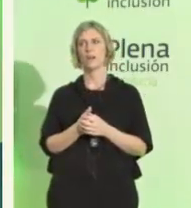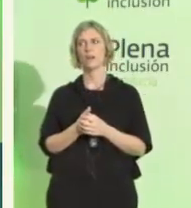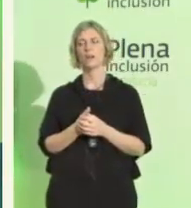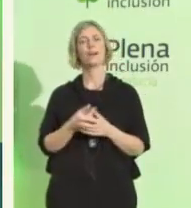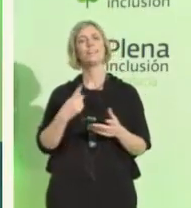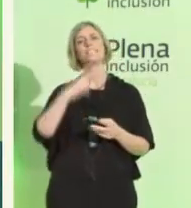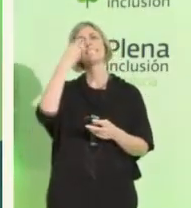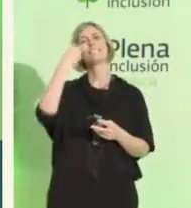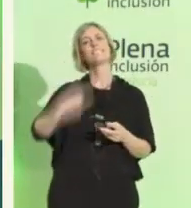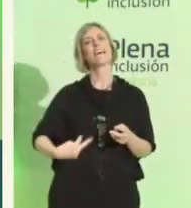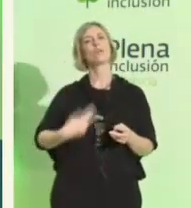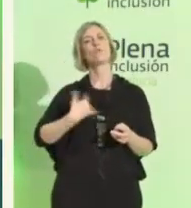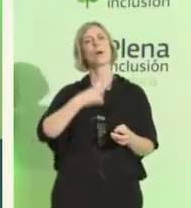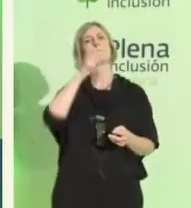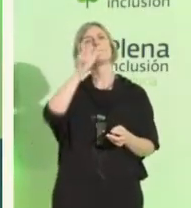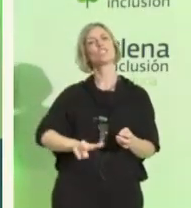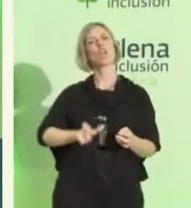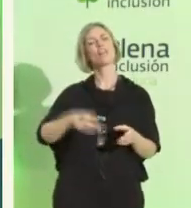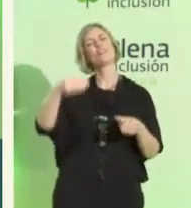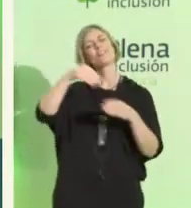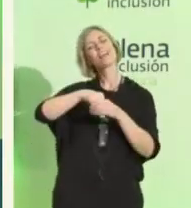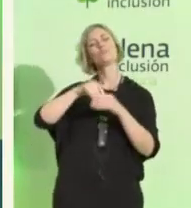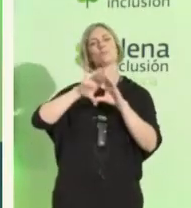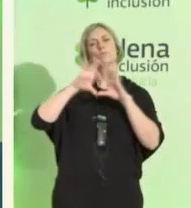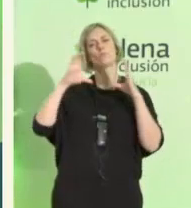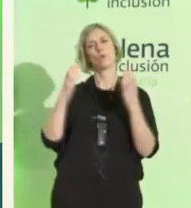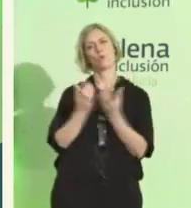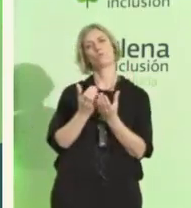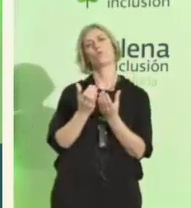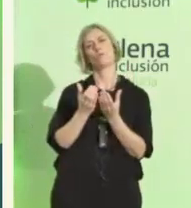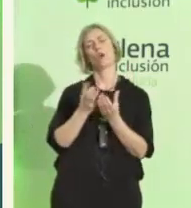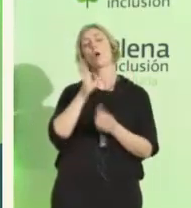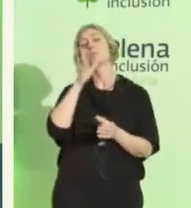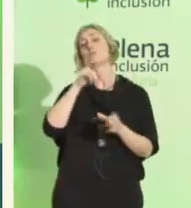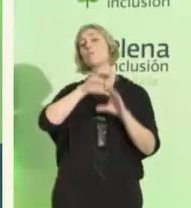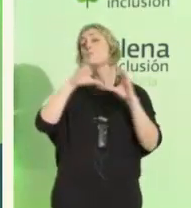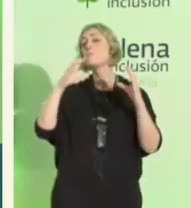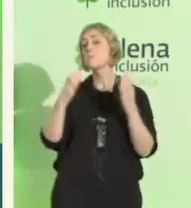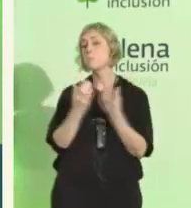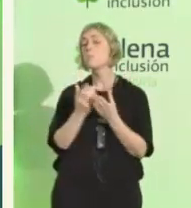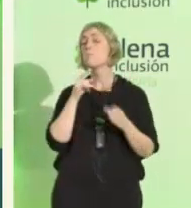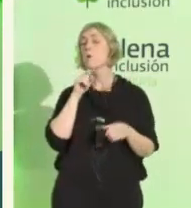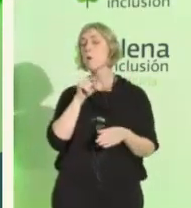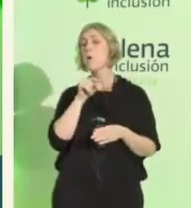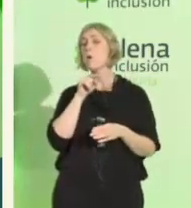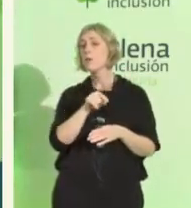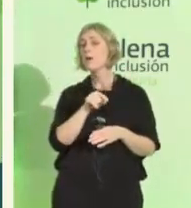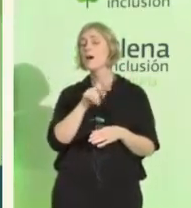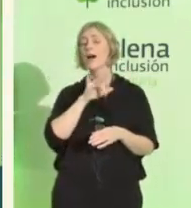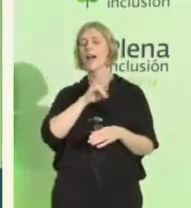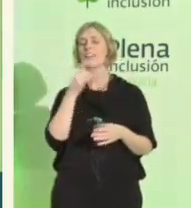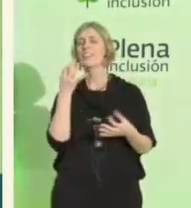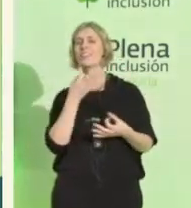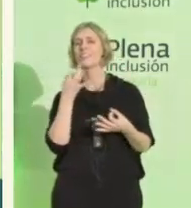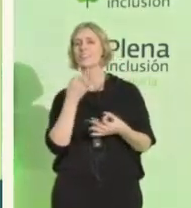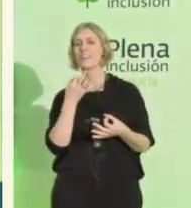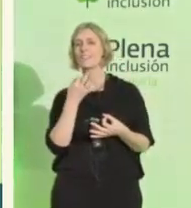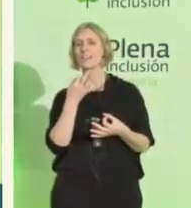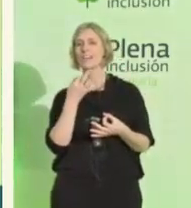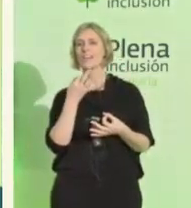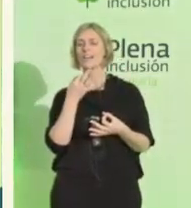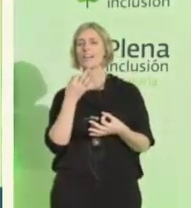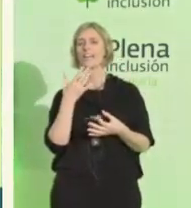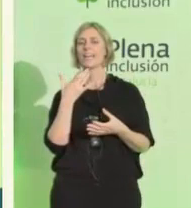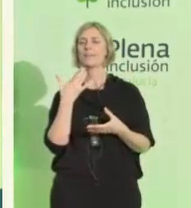en el mundo porque el mundo a que poder comprender alguna